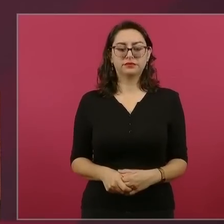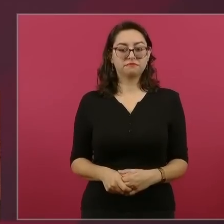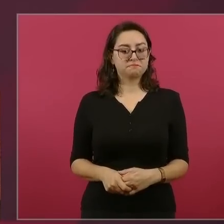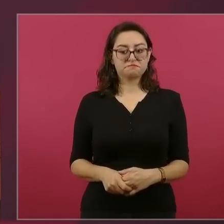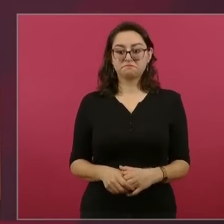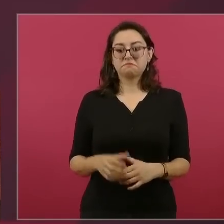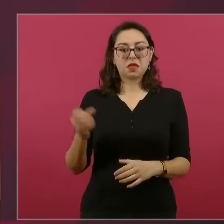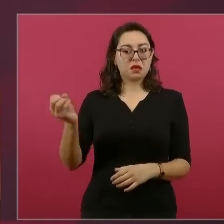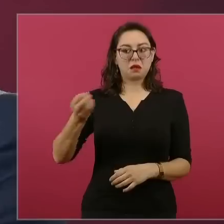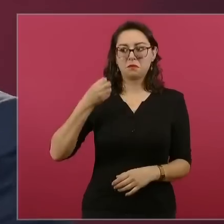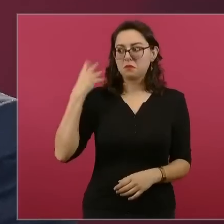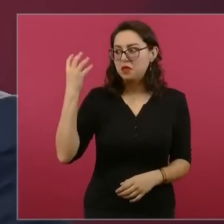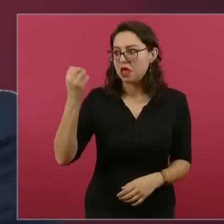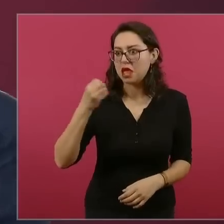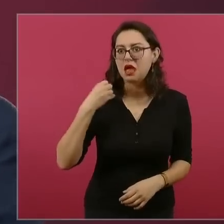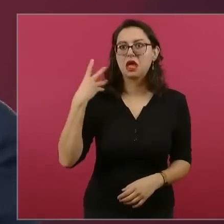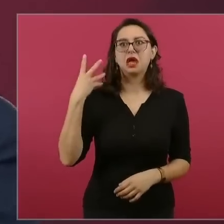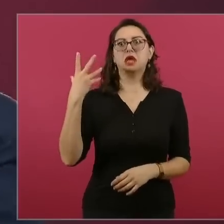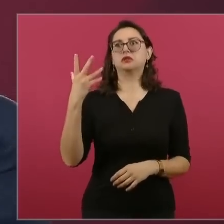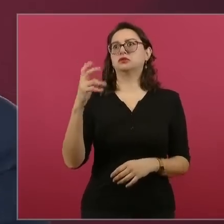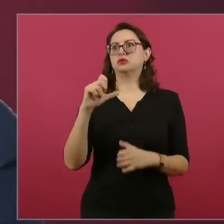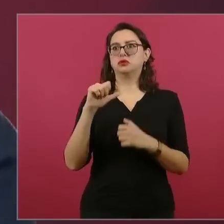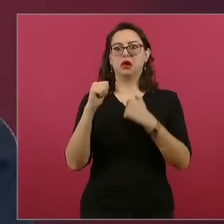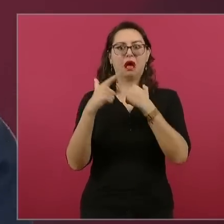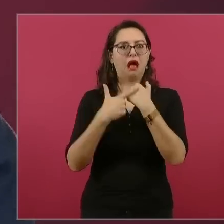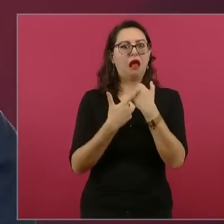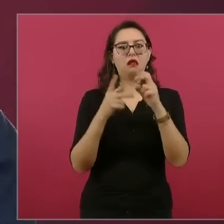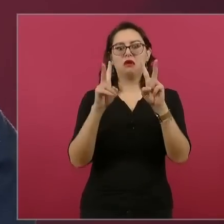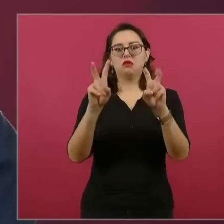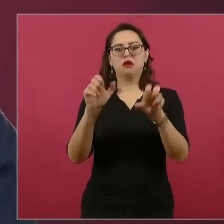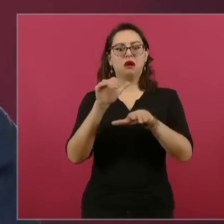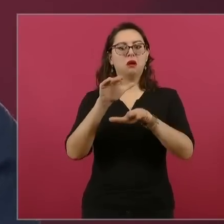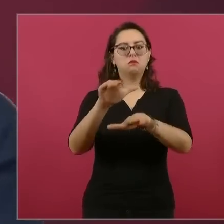Ya no asisto a nada.